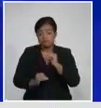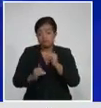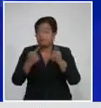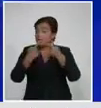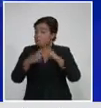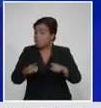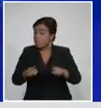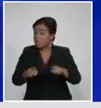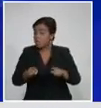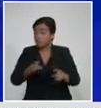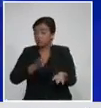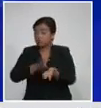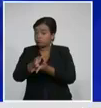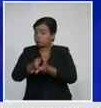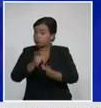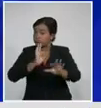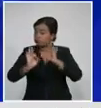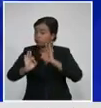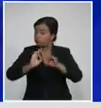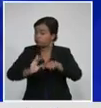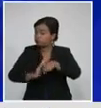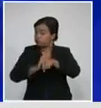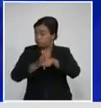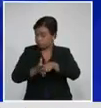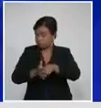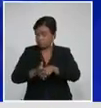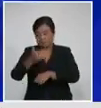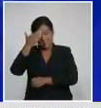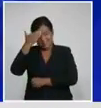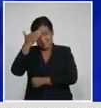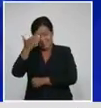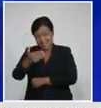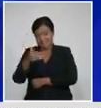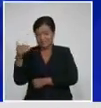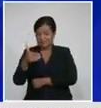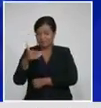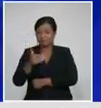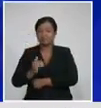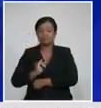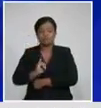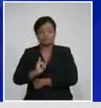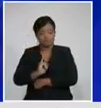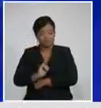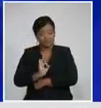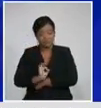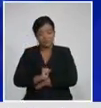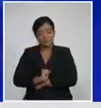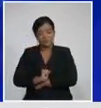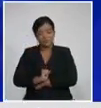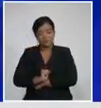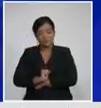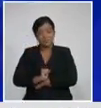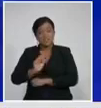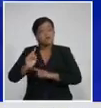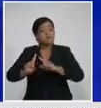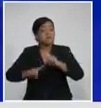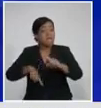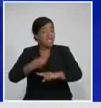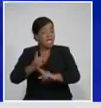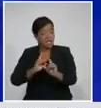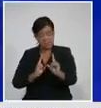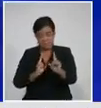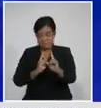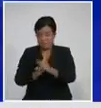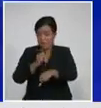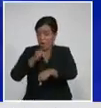de enfrentamiento a la pandemia. Le agradecemos su presencia en el estudio. Lo esperamos mañana de forma ya habitual en su hora